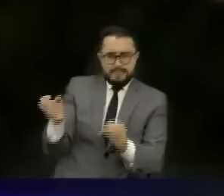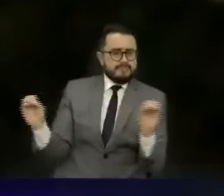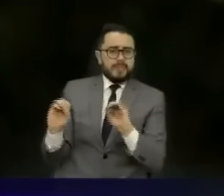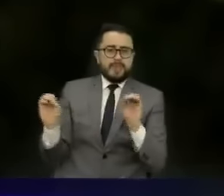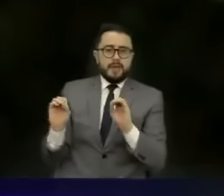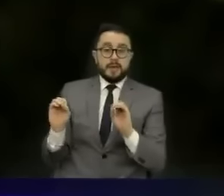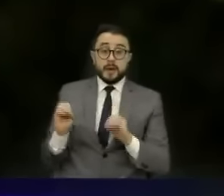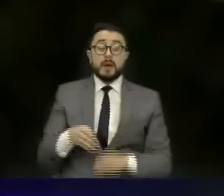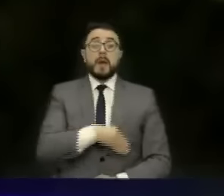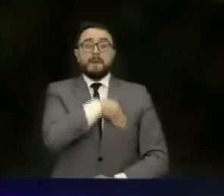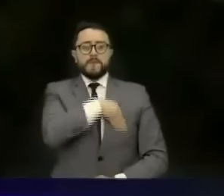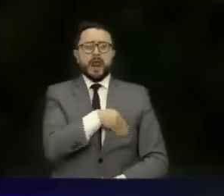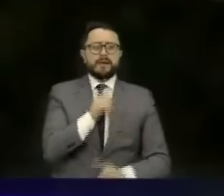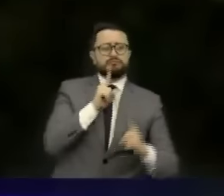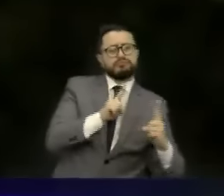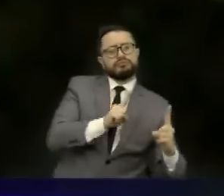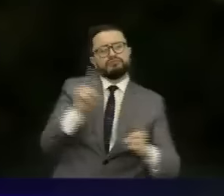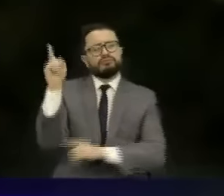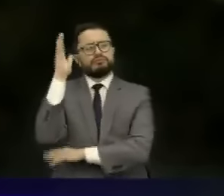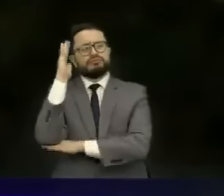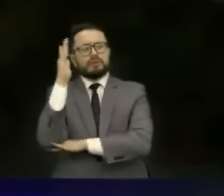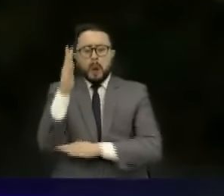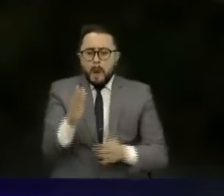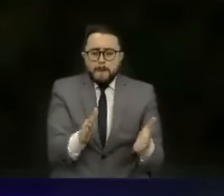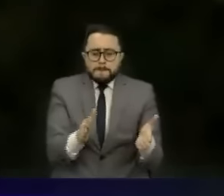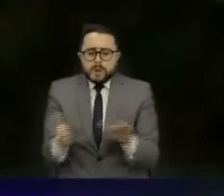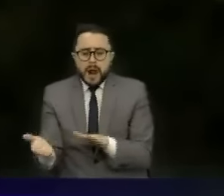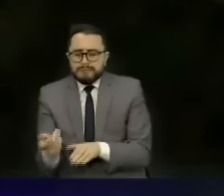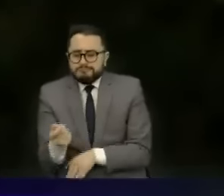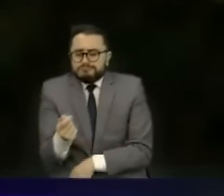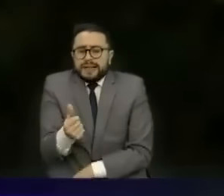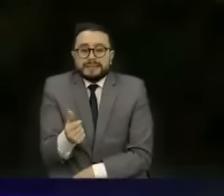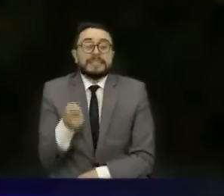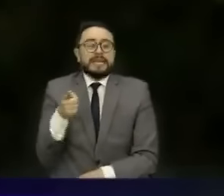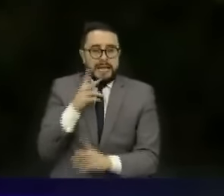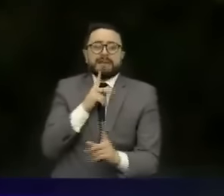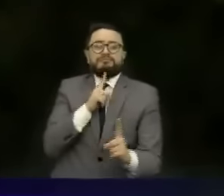Bolívar lo dijo en su lecho, quizás habría que repetirlo aquí y al vecino,